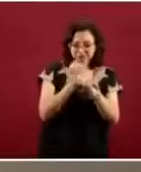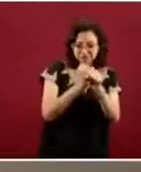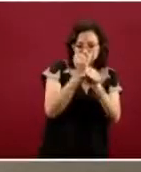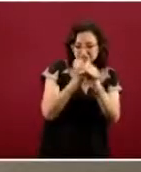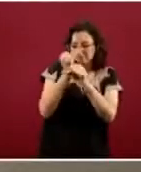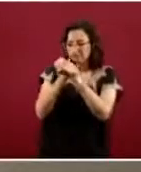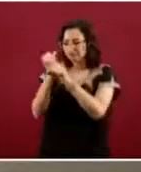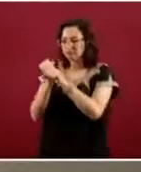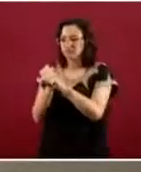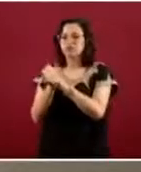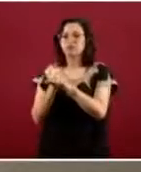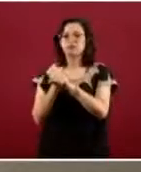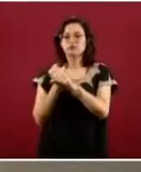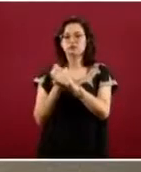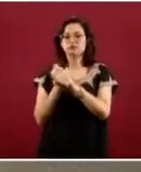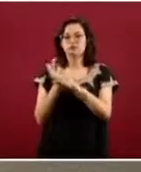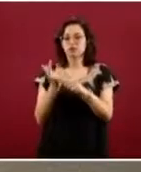de